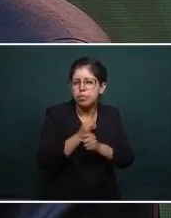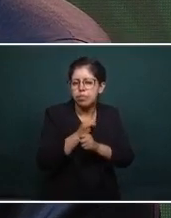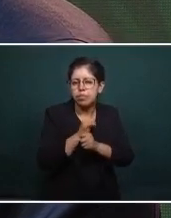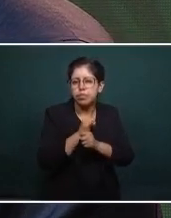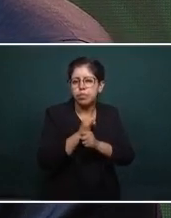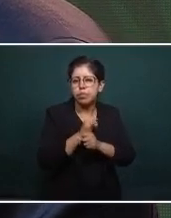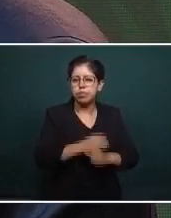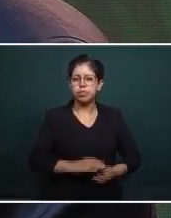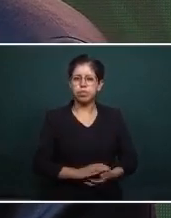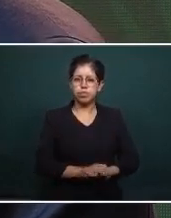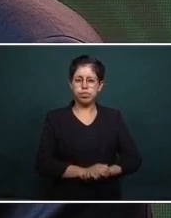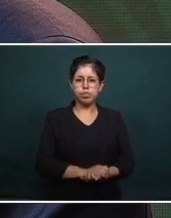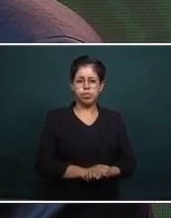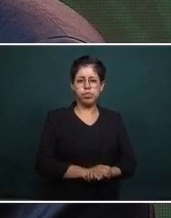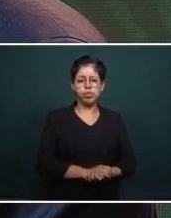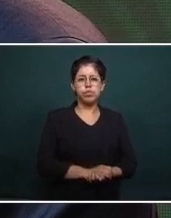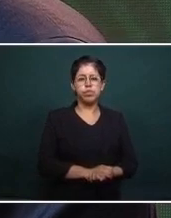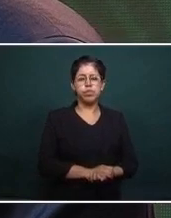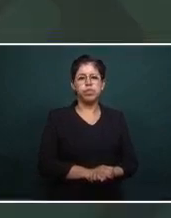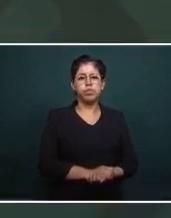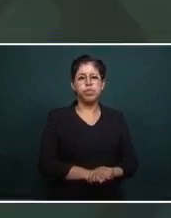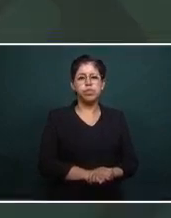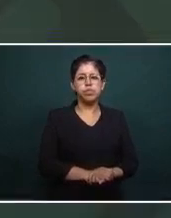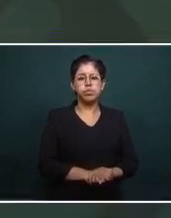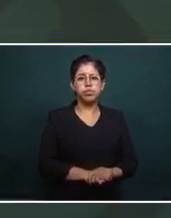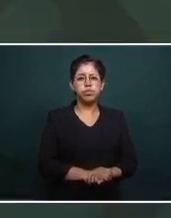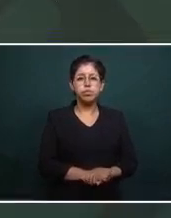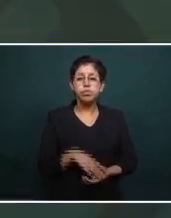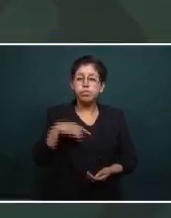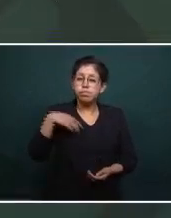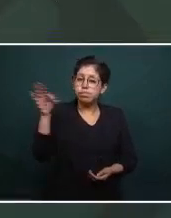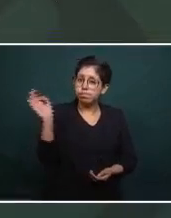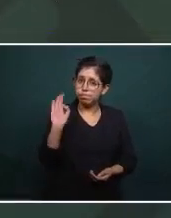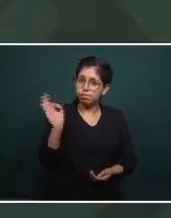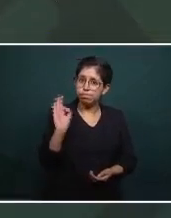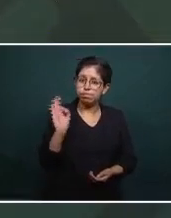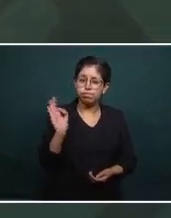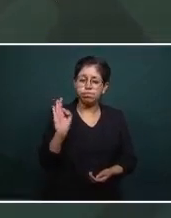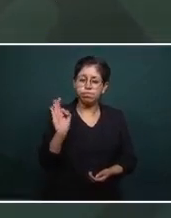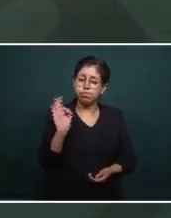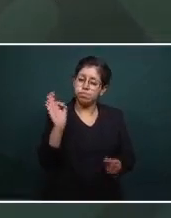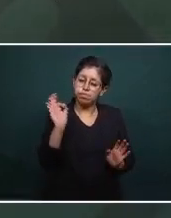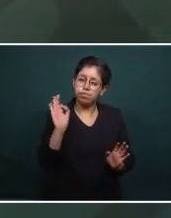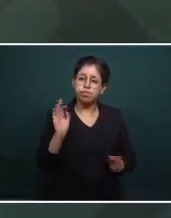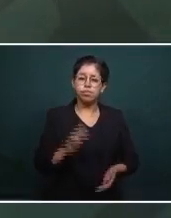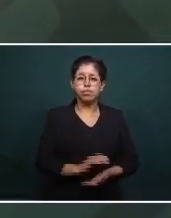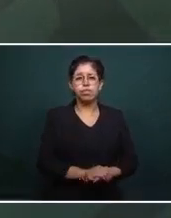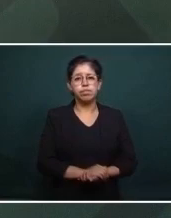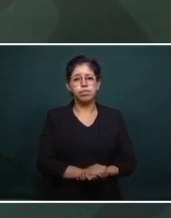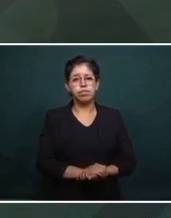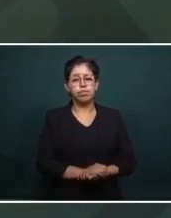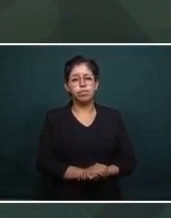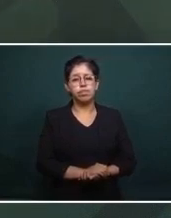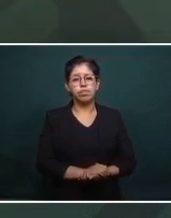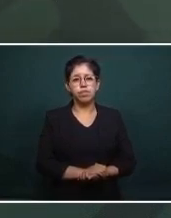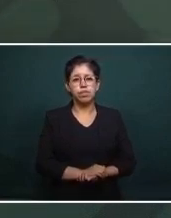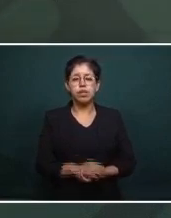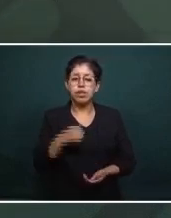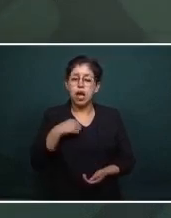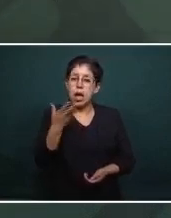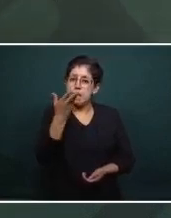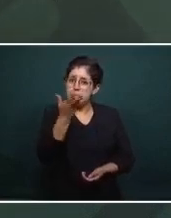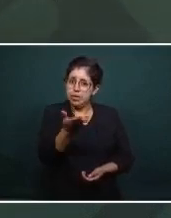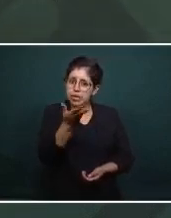y es muy probable que se haya